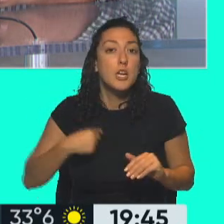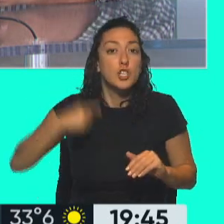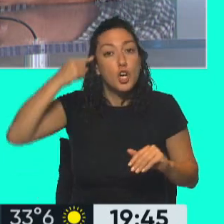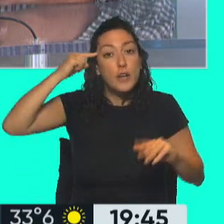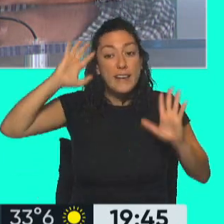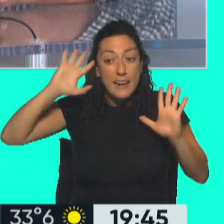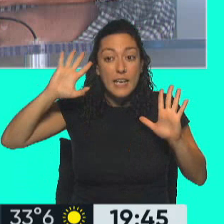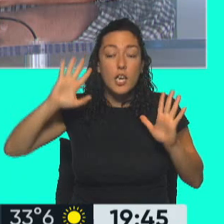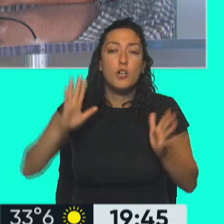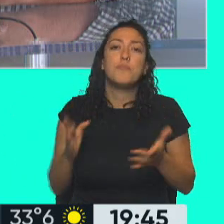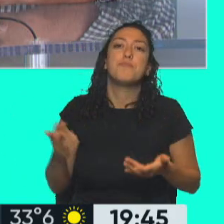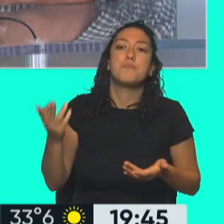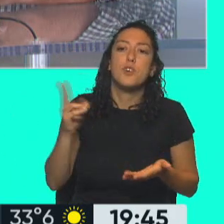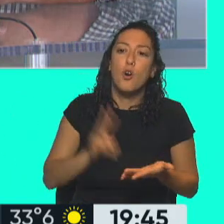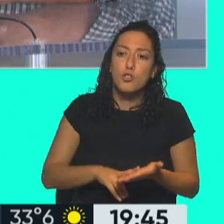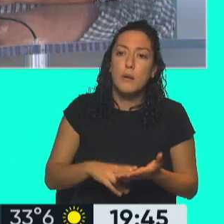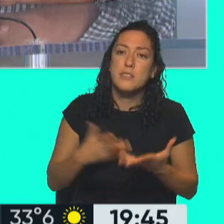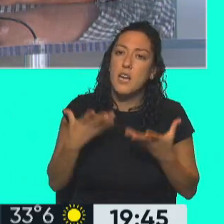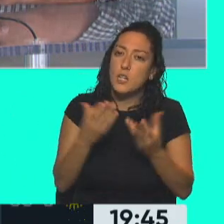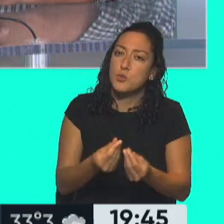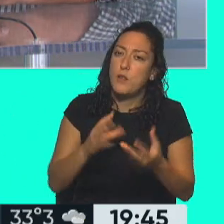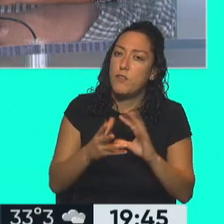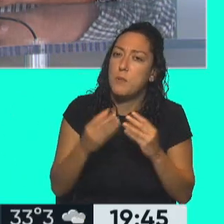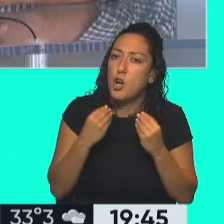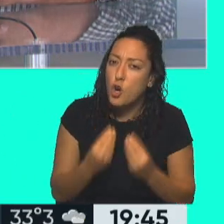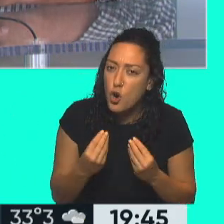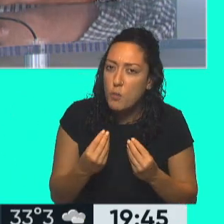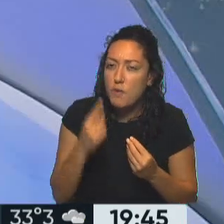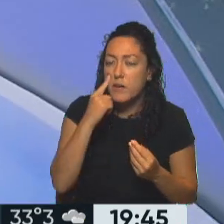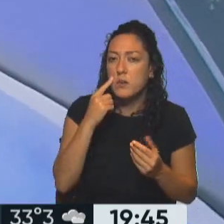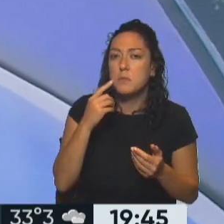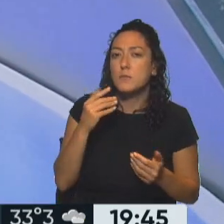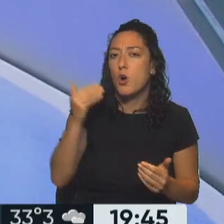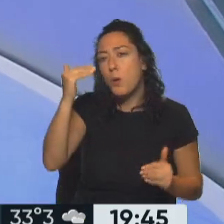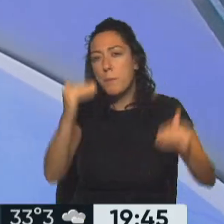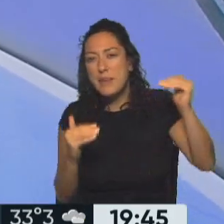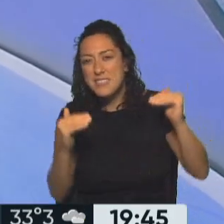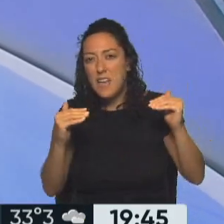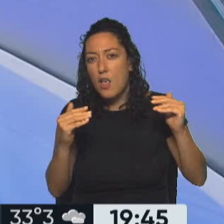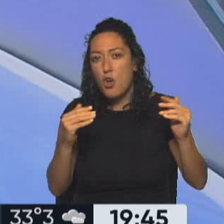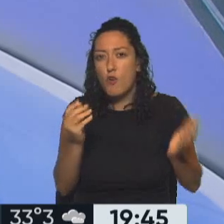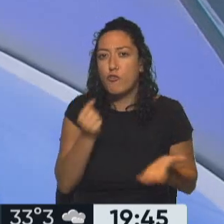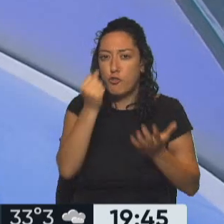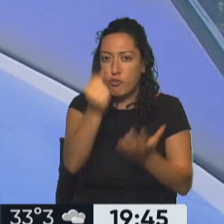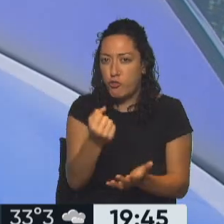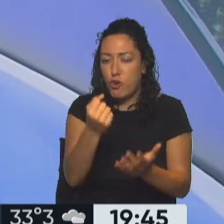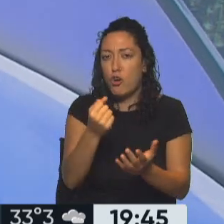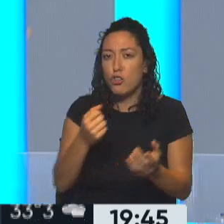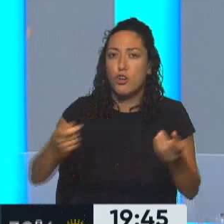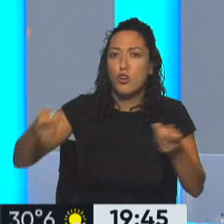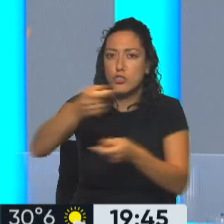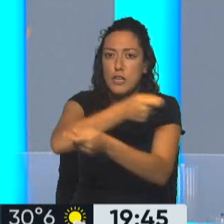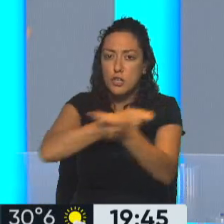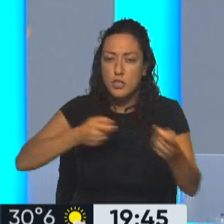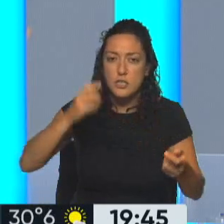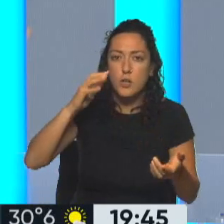a revisar el tema de la ayuda para un fondo compensador se había anunciado no es un fondo compensador un fondo rotatorio de